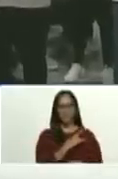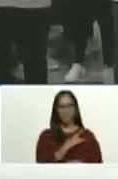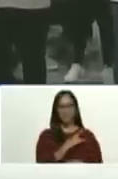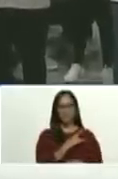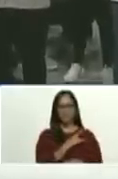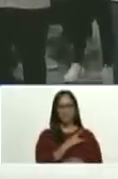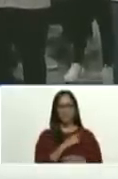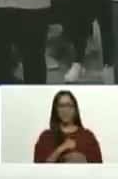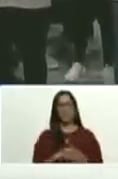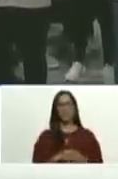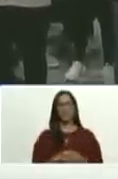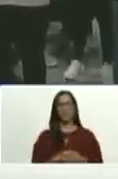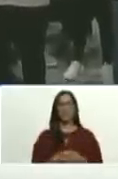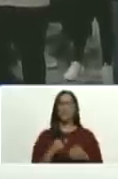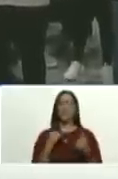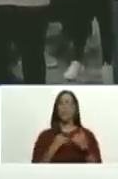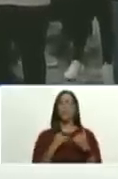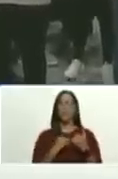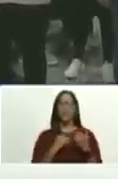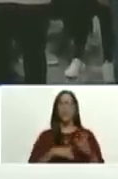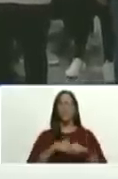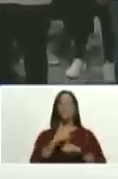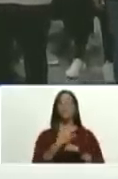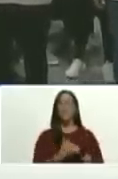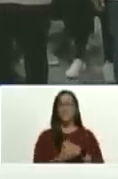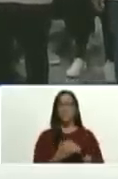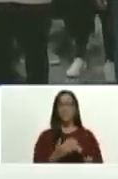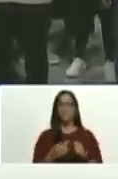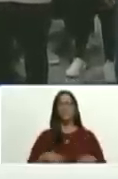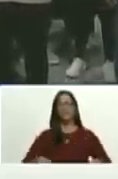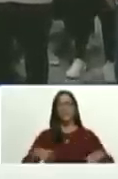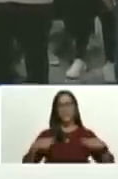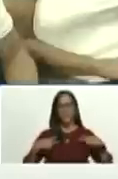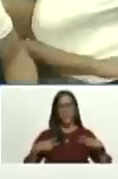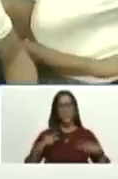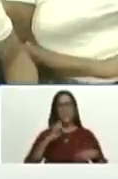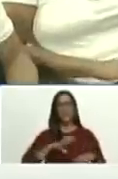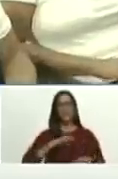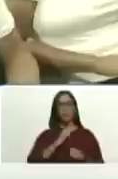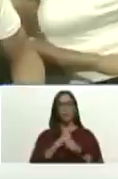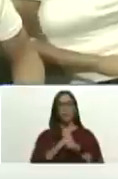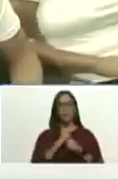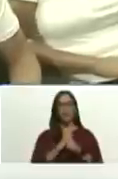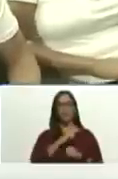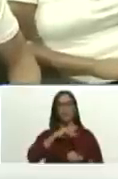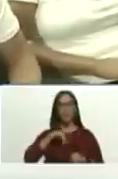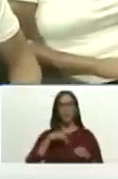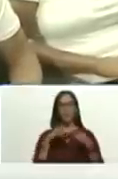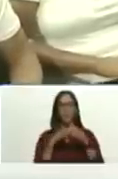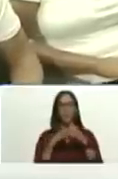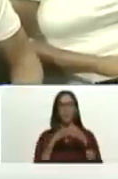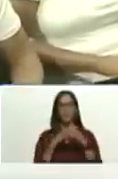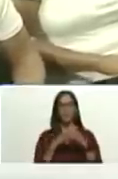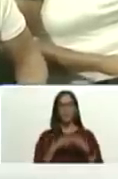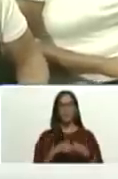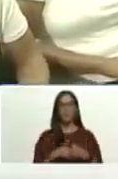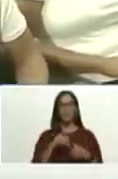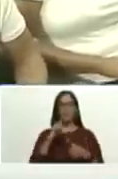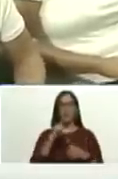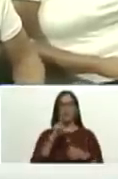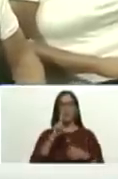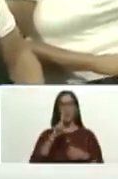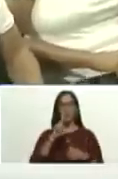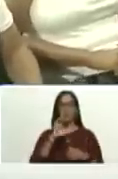Fue uno de los últimos proyectos que en vida estuvo trabajando nuestra compañera Tibisay